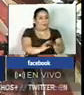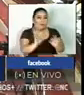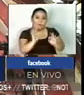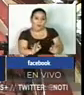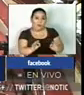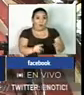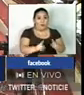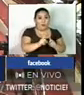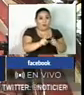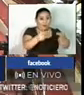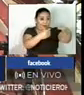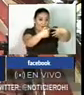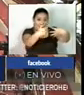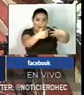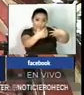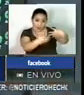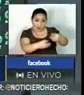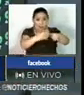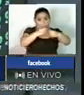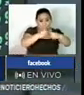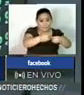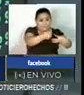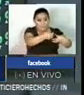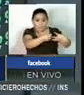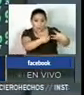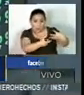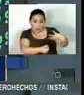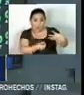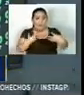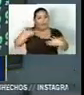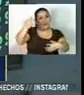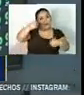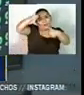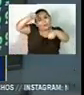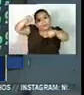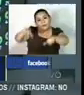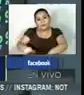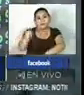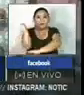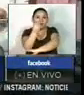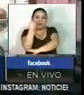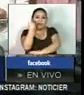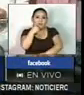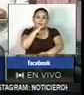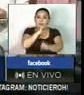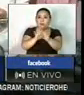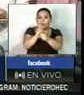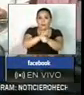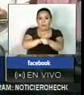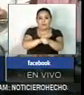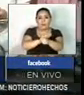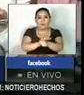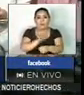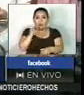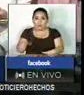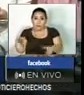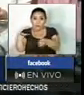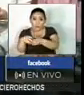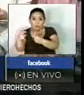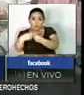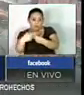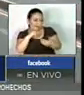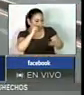la ley de aislamiento y cuarentena aprobada a raíz de la pandemia del COVID-19. Argumentan que el Ejecutivo